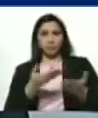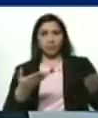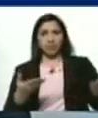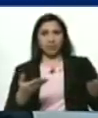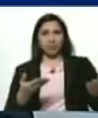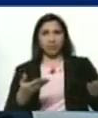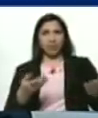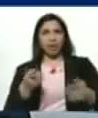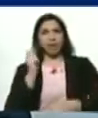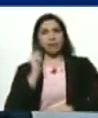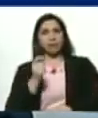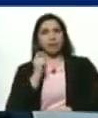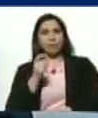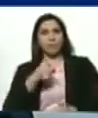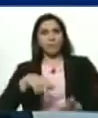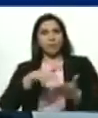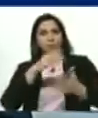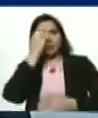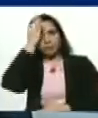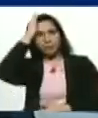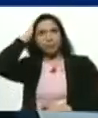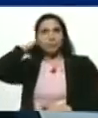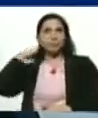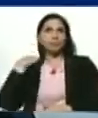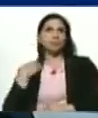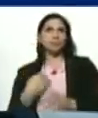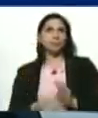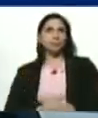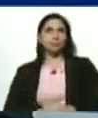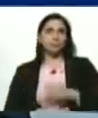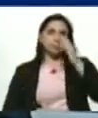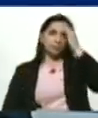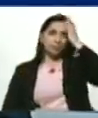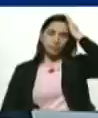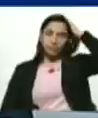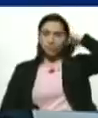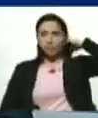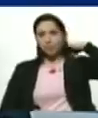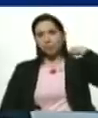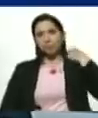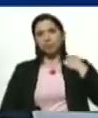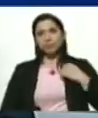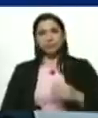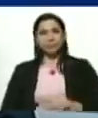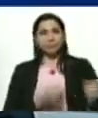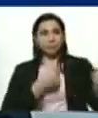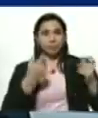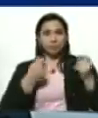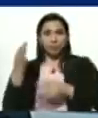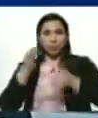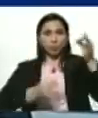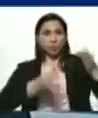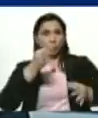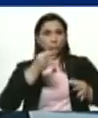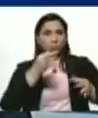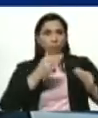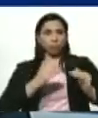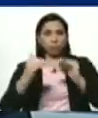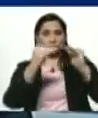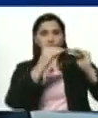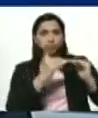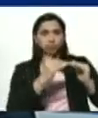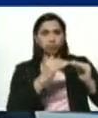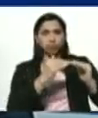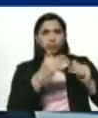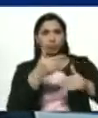de participación de distribución justo equitativo solidario nos va a permitir avanzar